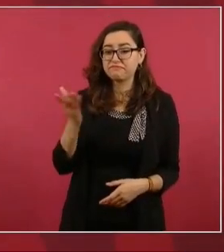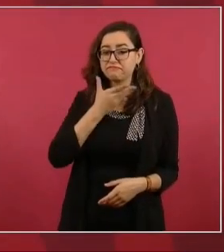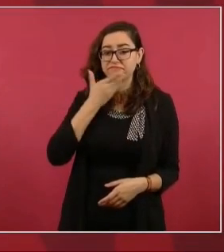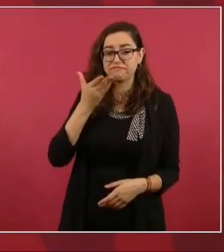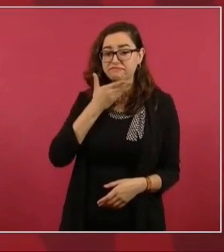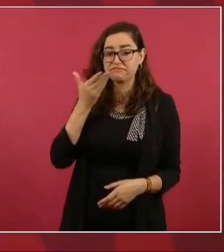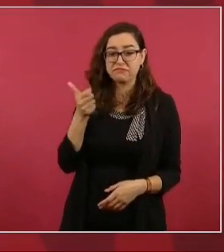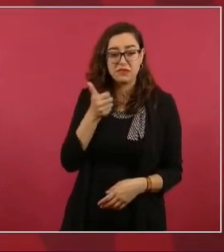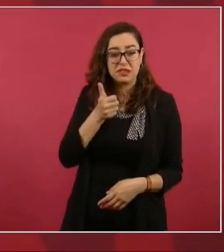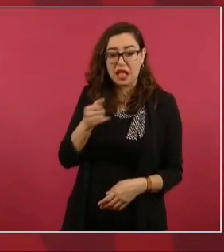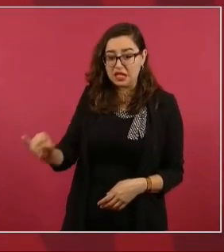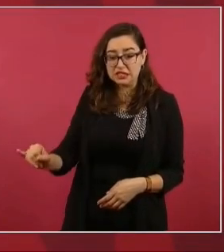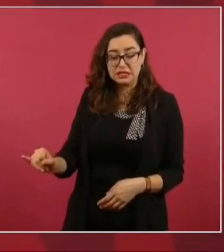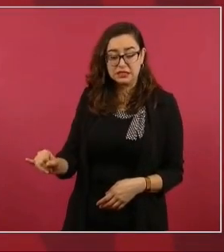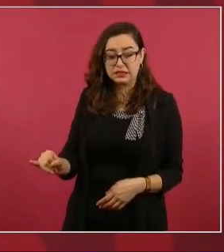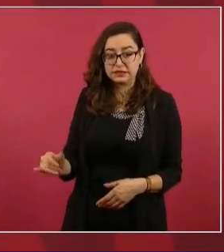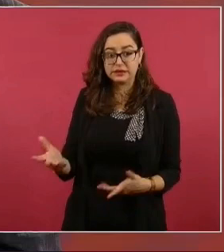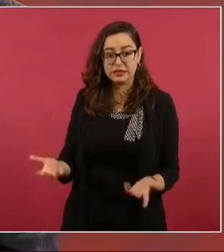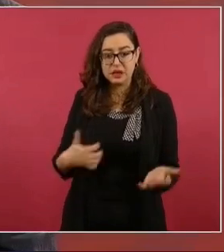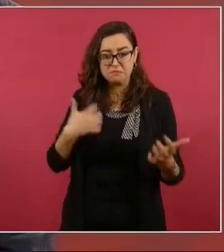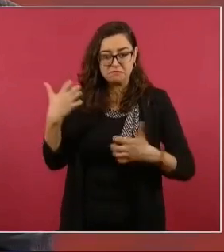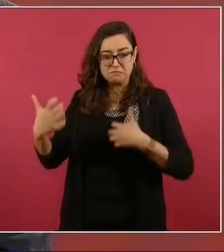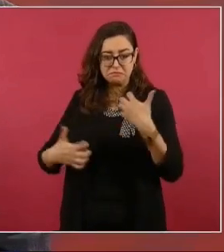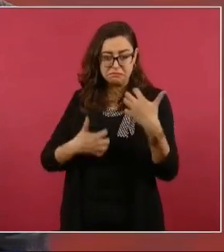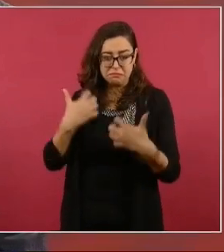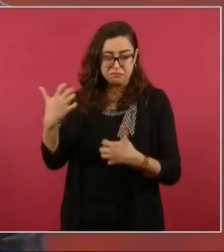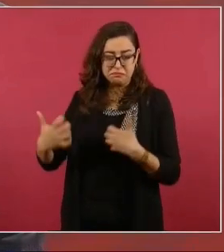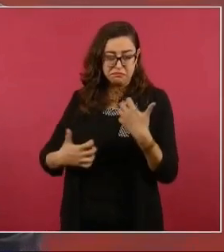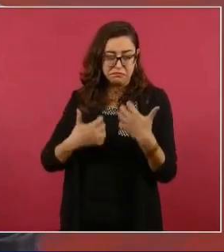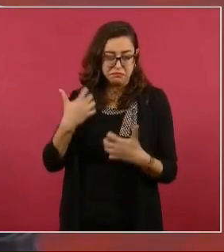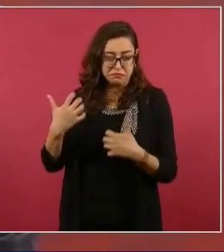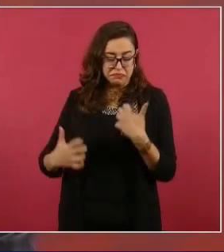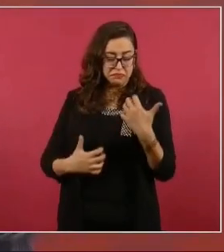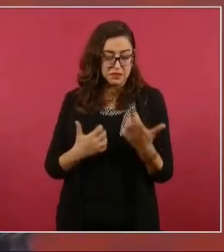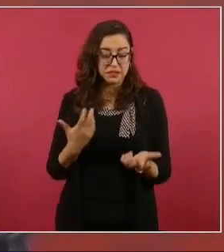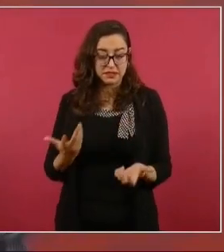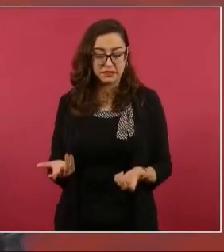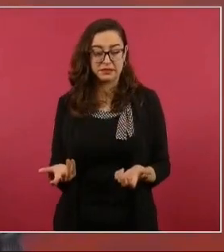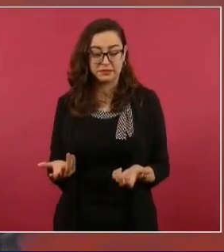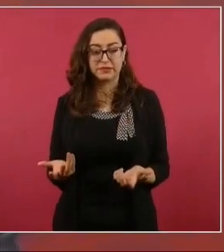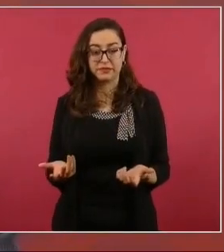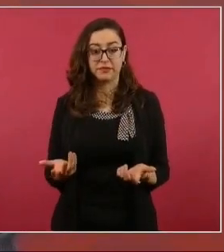enfureció, lo que más les